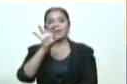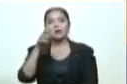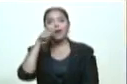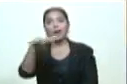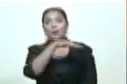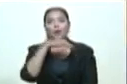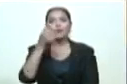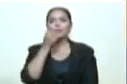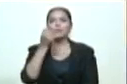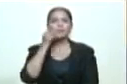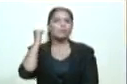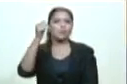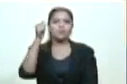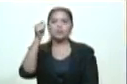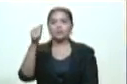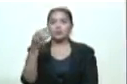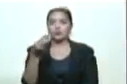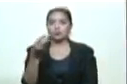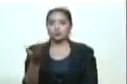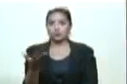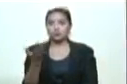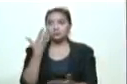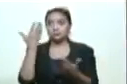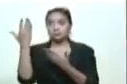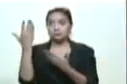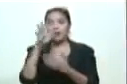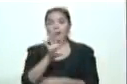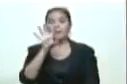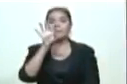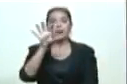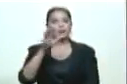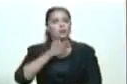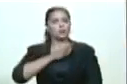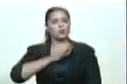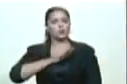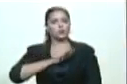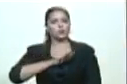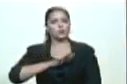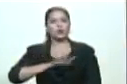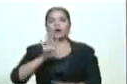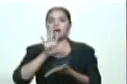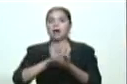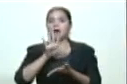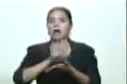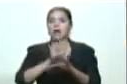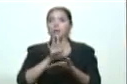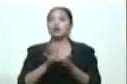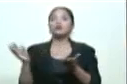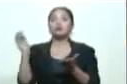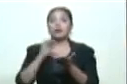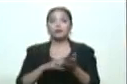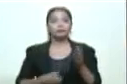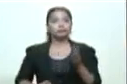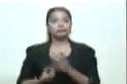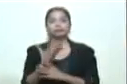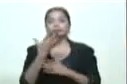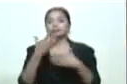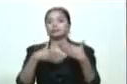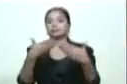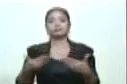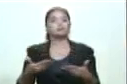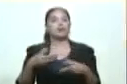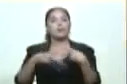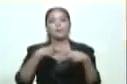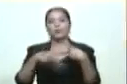tanto reclamaba. Ahí está nuestro país en calma. Se vuelven a dar las condiciones para reactivar plenamente el flujo